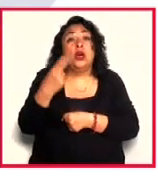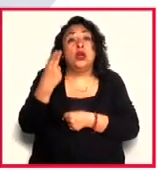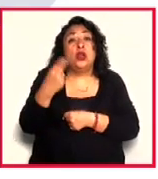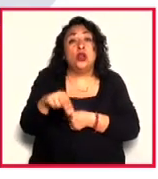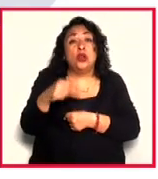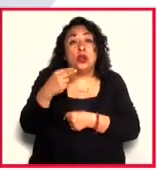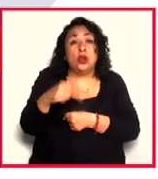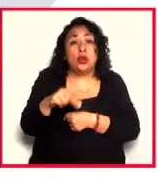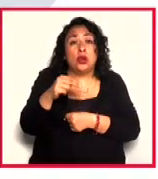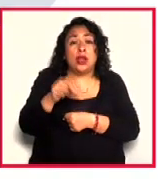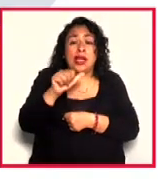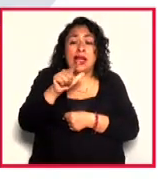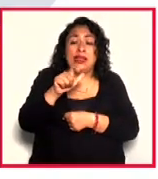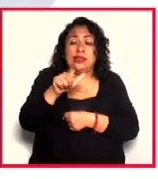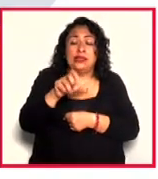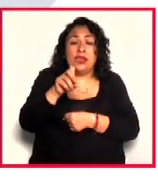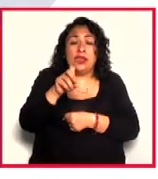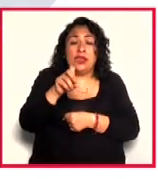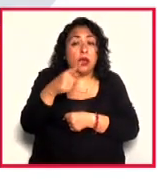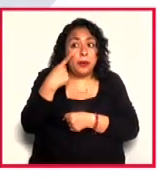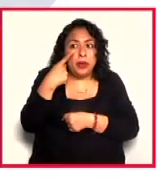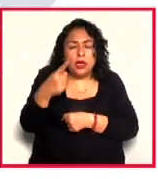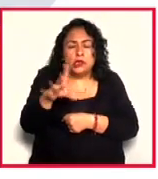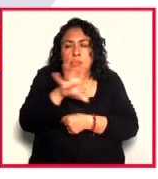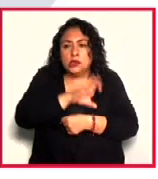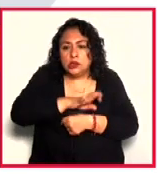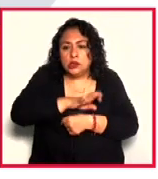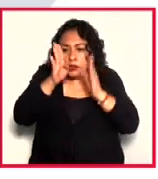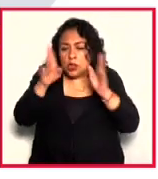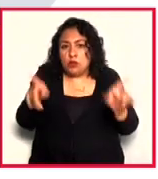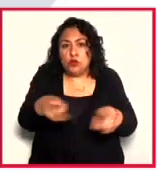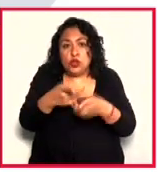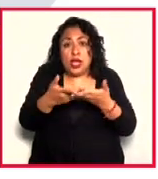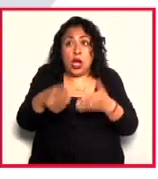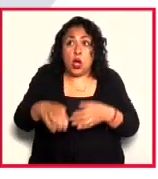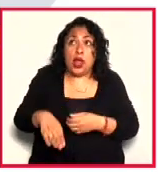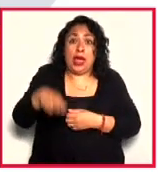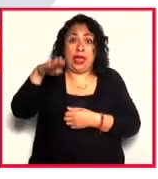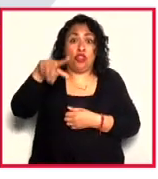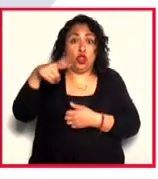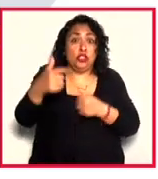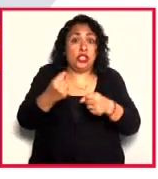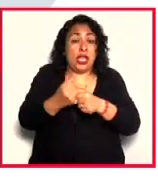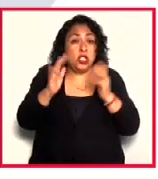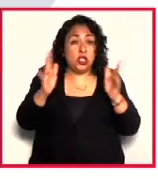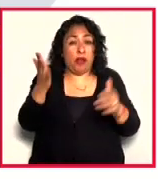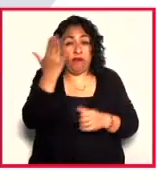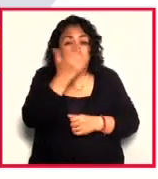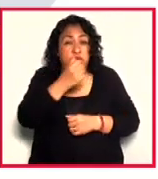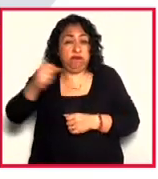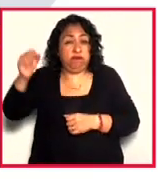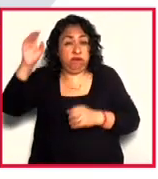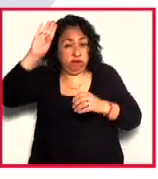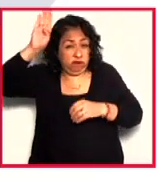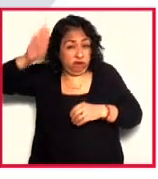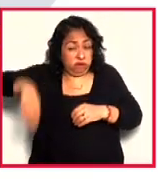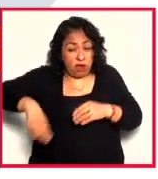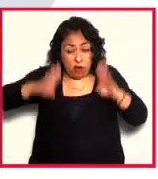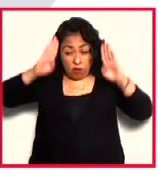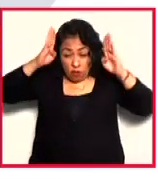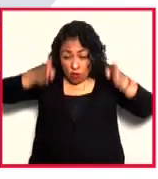Alexander Vivero, encontró su vocación por la música, y ahora que tiene 12 años, este talento, esta dedicación, lo ha llevado a ganar premios